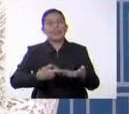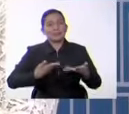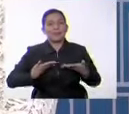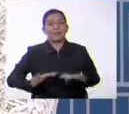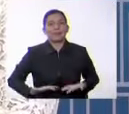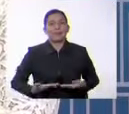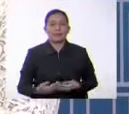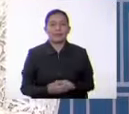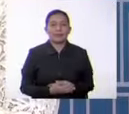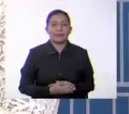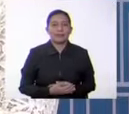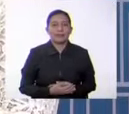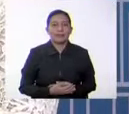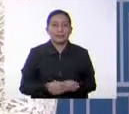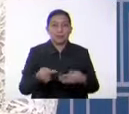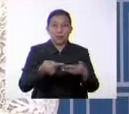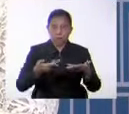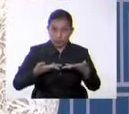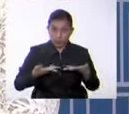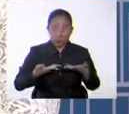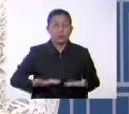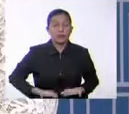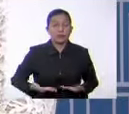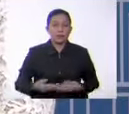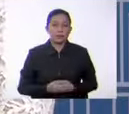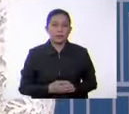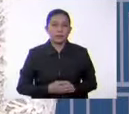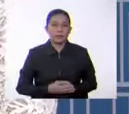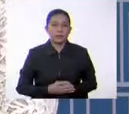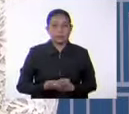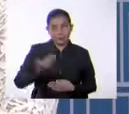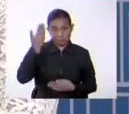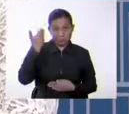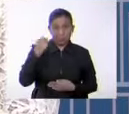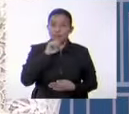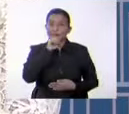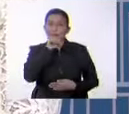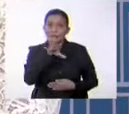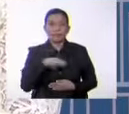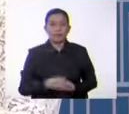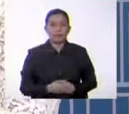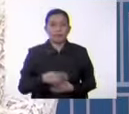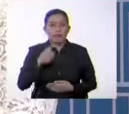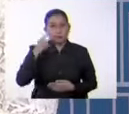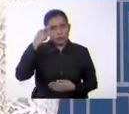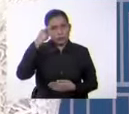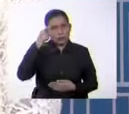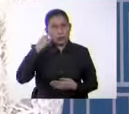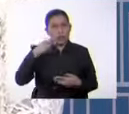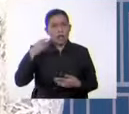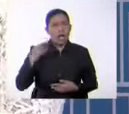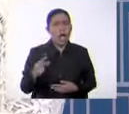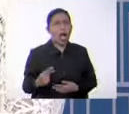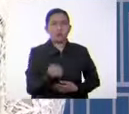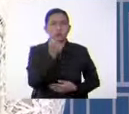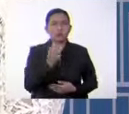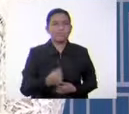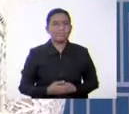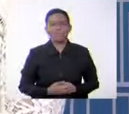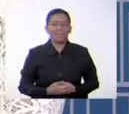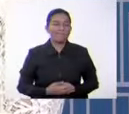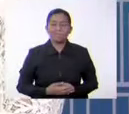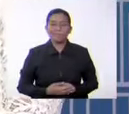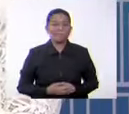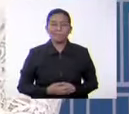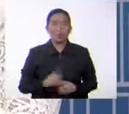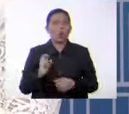decir, que los derechos humanos, como situábamos anteriormente, no se han dado de una vez, sino que han sido